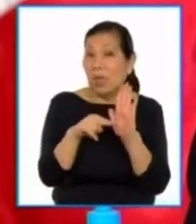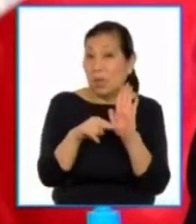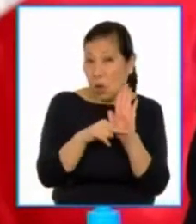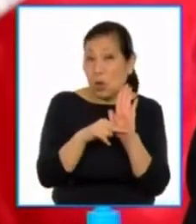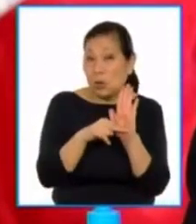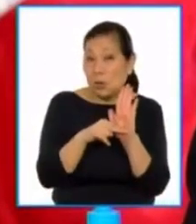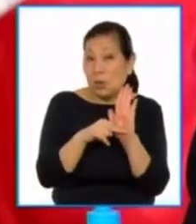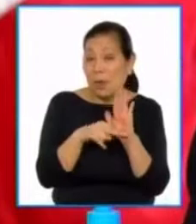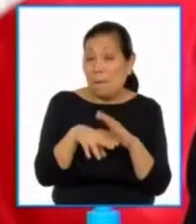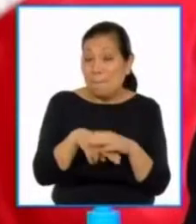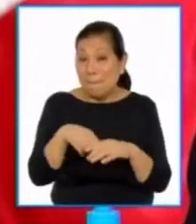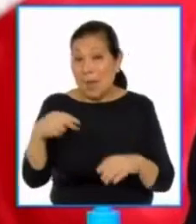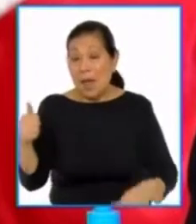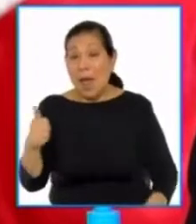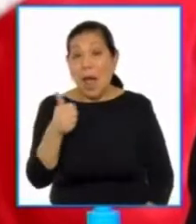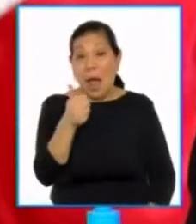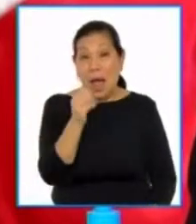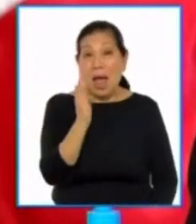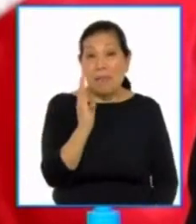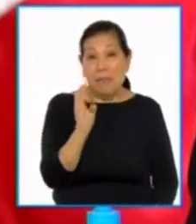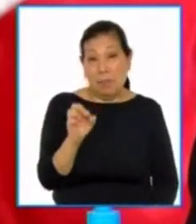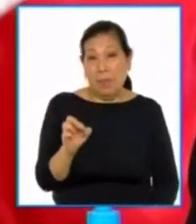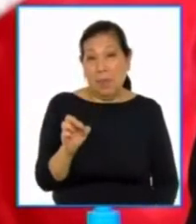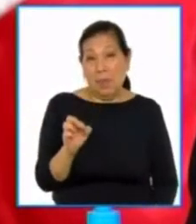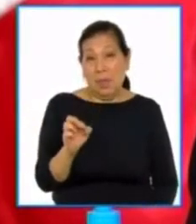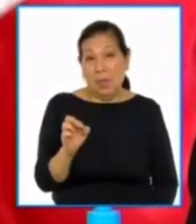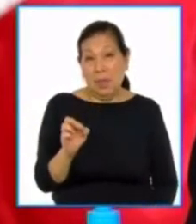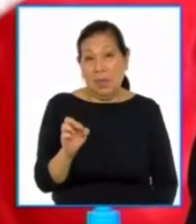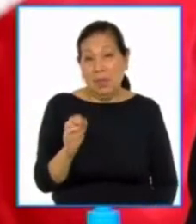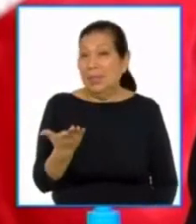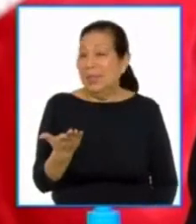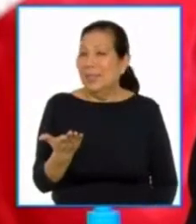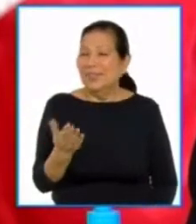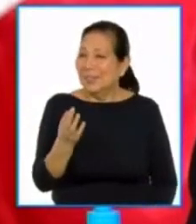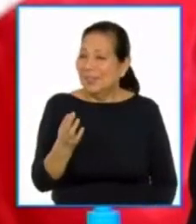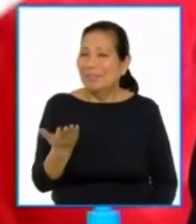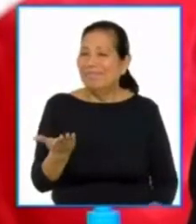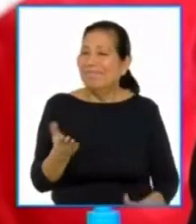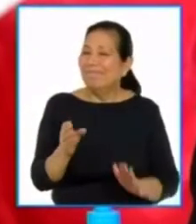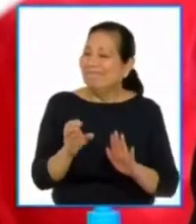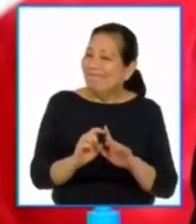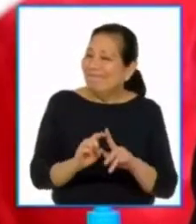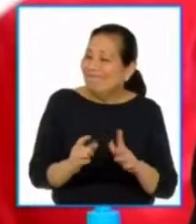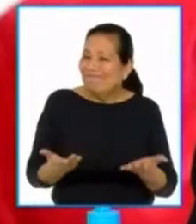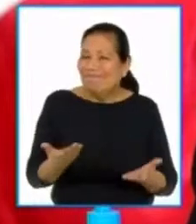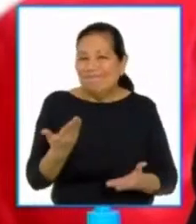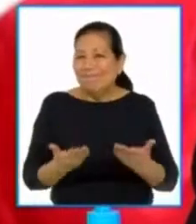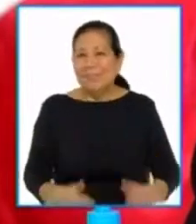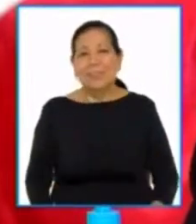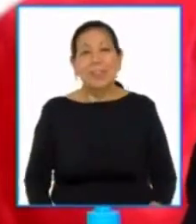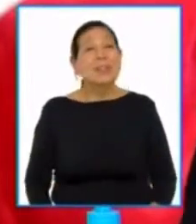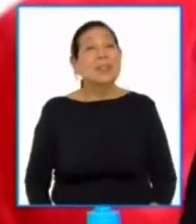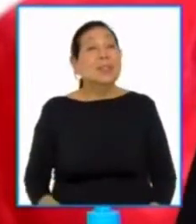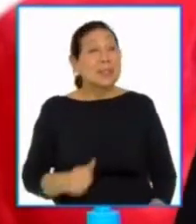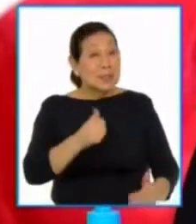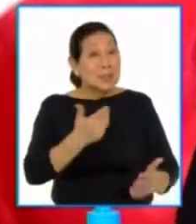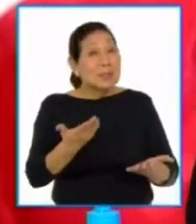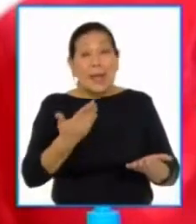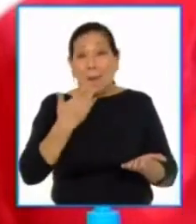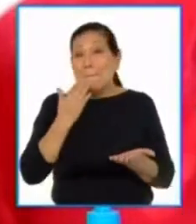de retiros de las AFPs tiene visos de inconstitucionalidad, porque está